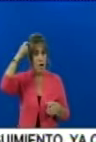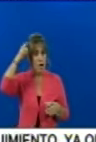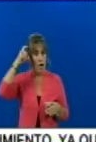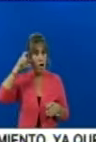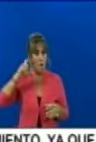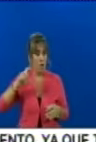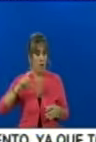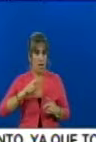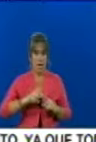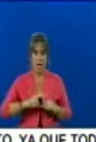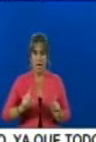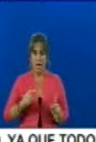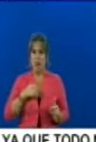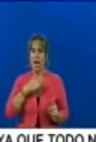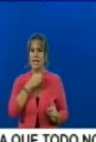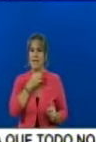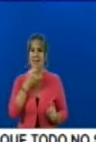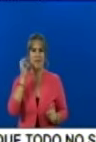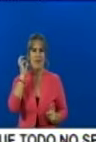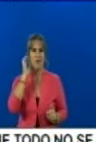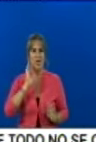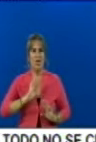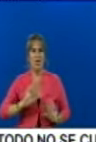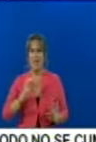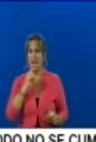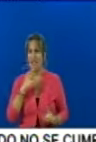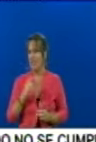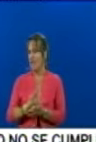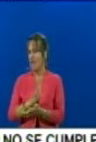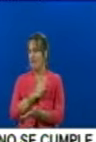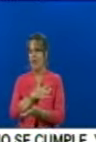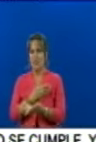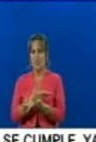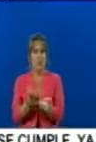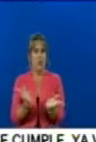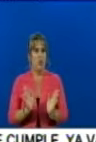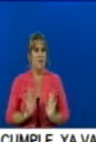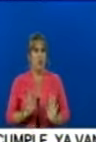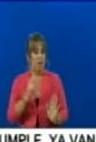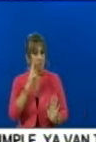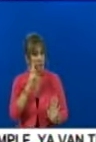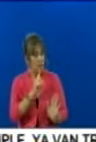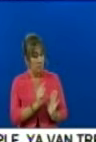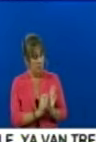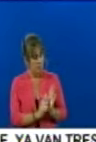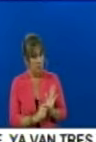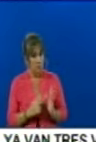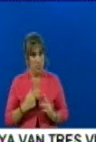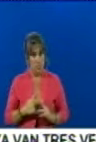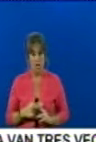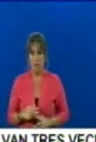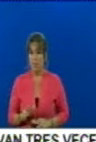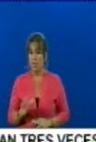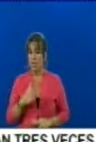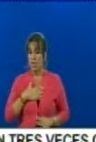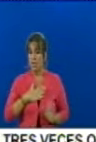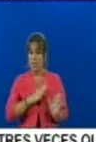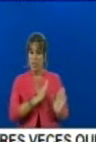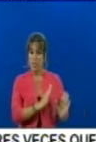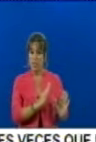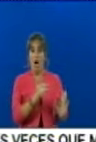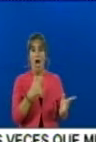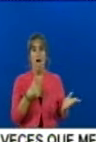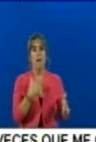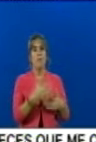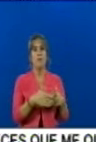pero la compota de enero, de febrero y de marzo se distribuyó. Atenderemos ese caso de manera individual. Tal vez haya